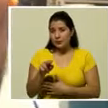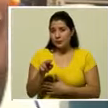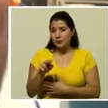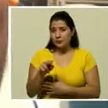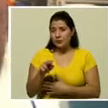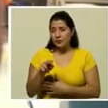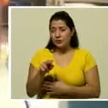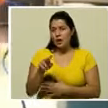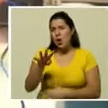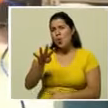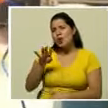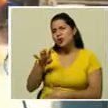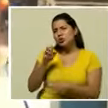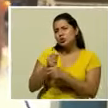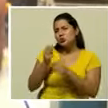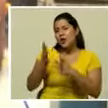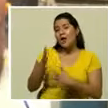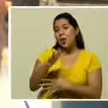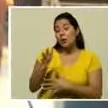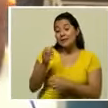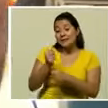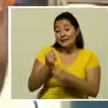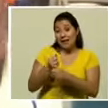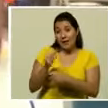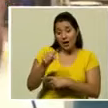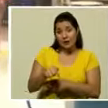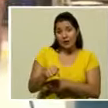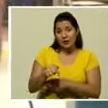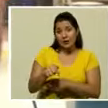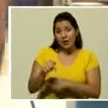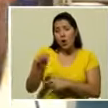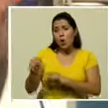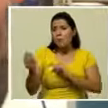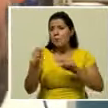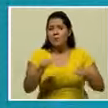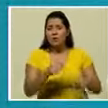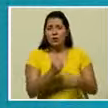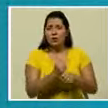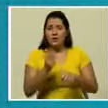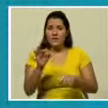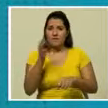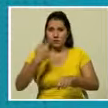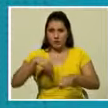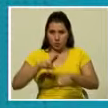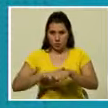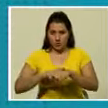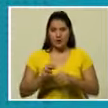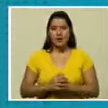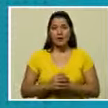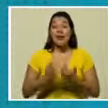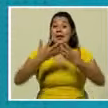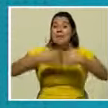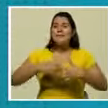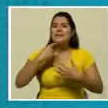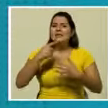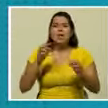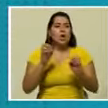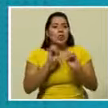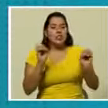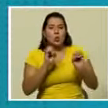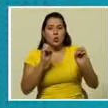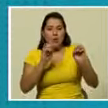400 colaboradores que tenemos con la compañía hoy se hicieron presentes de forma normal. La empresa reiteró que no hubo afectación humana